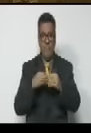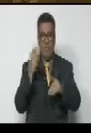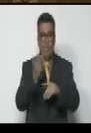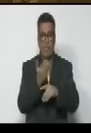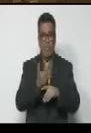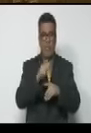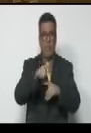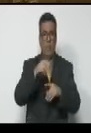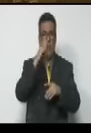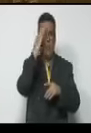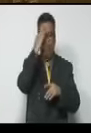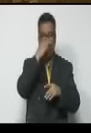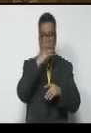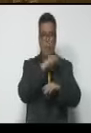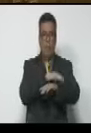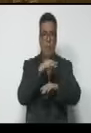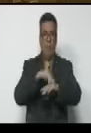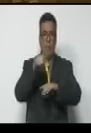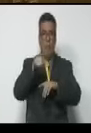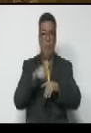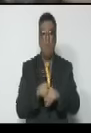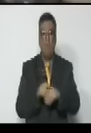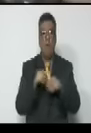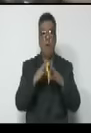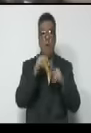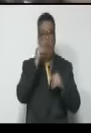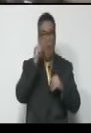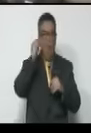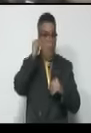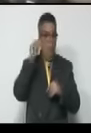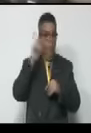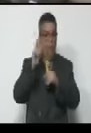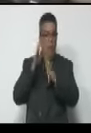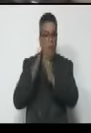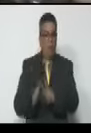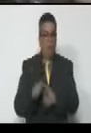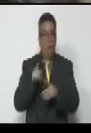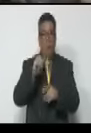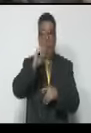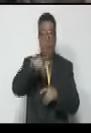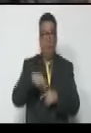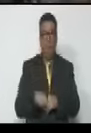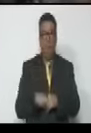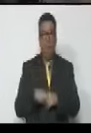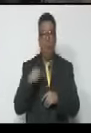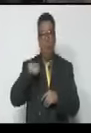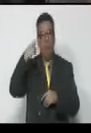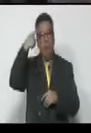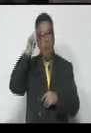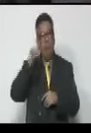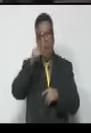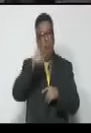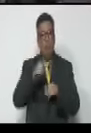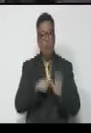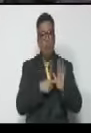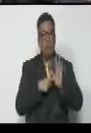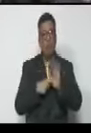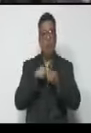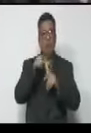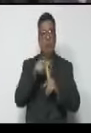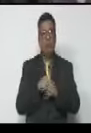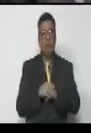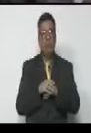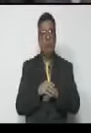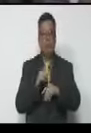y desmoralizar a las y los venezolanos, así como pretender poner de manifiesto